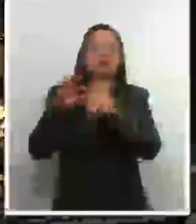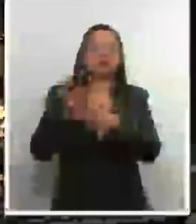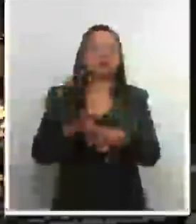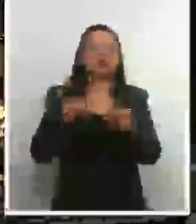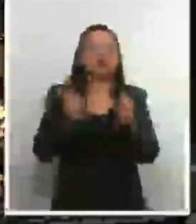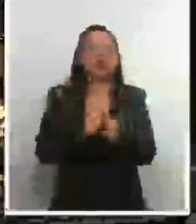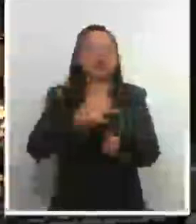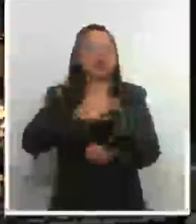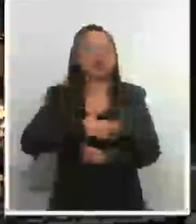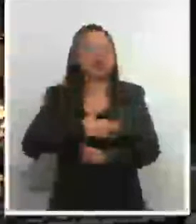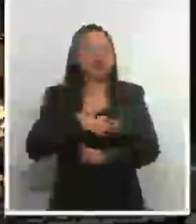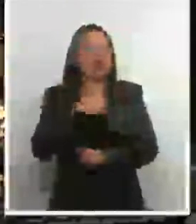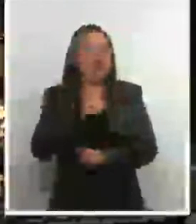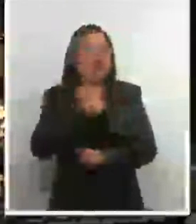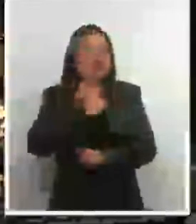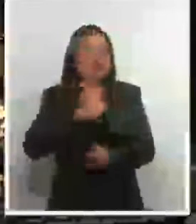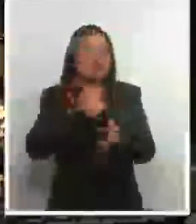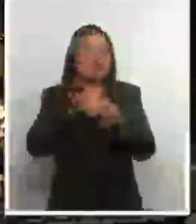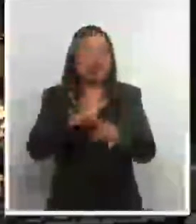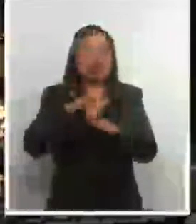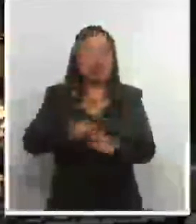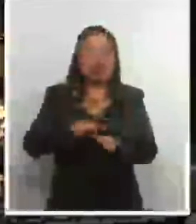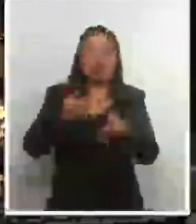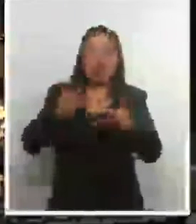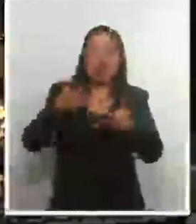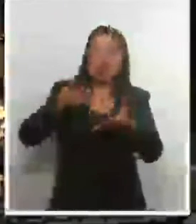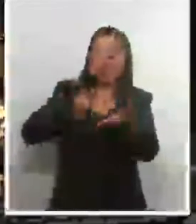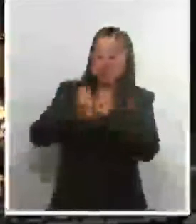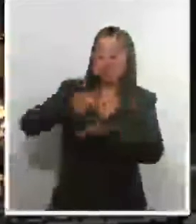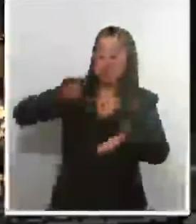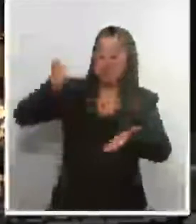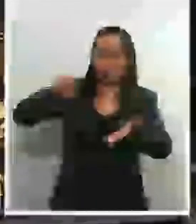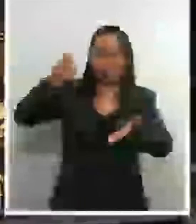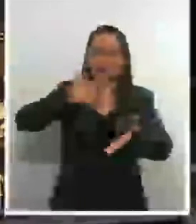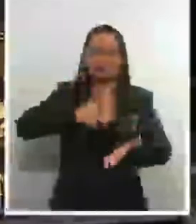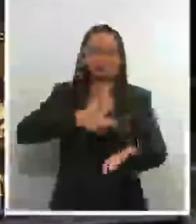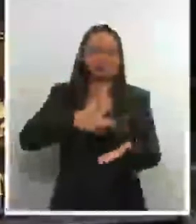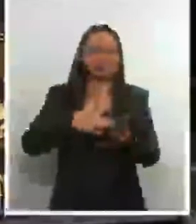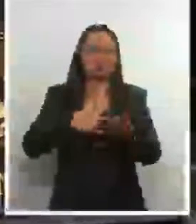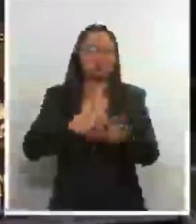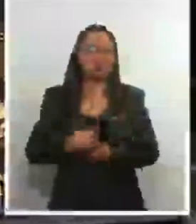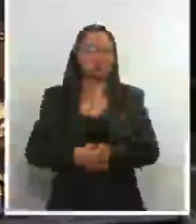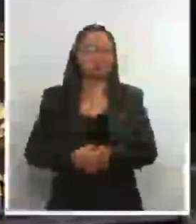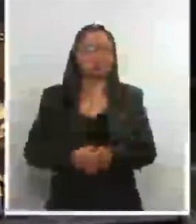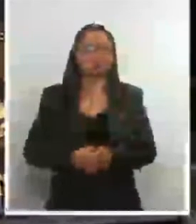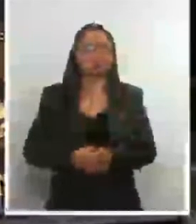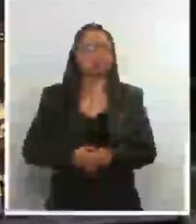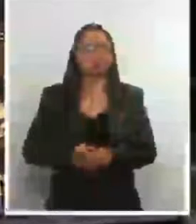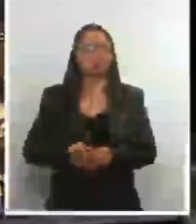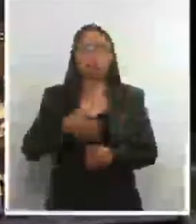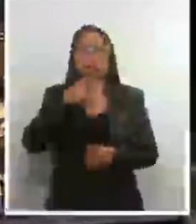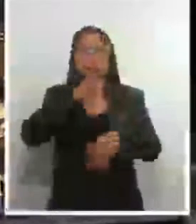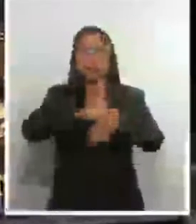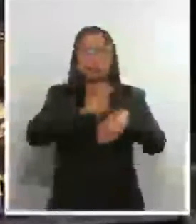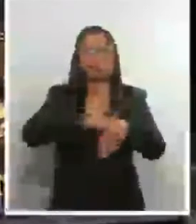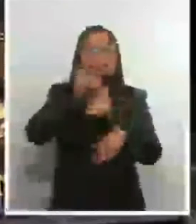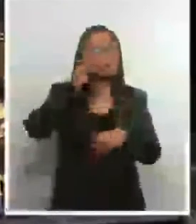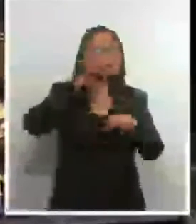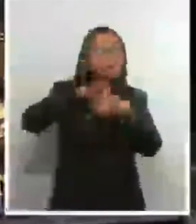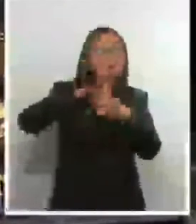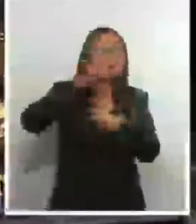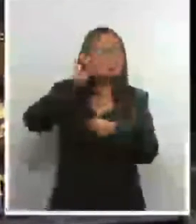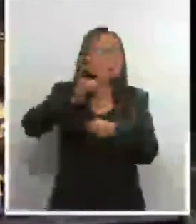con la justicia, pero no necesariamente en la procuración de justicia. Entonces, llamando a todos a que votemos a